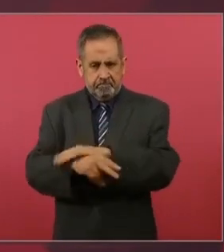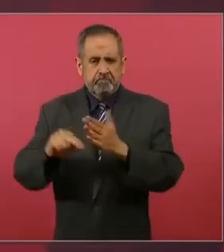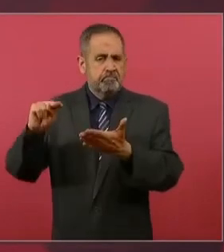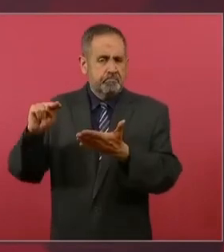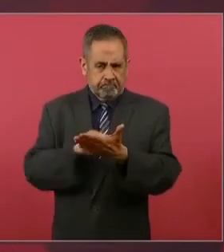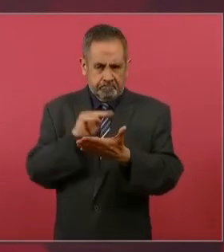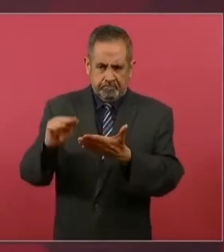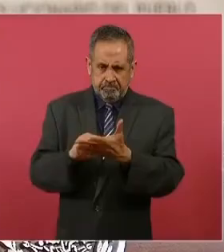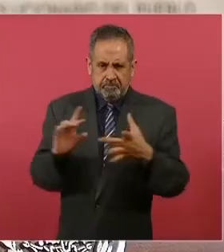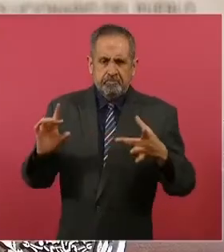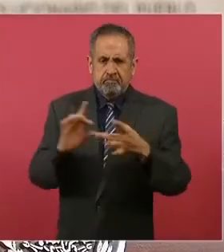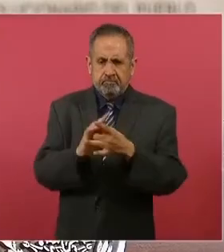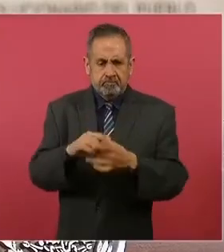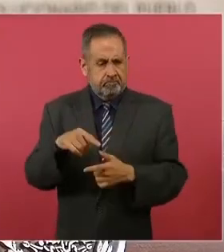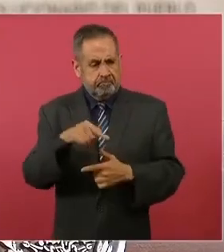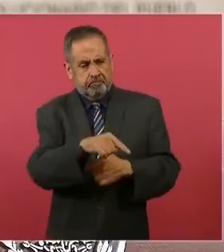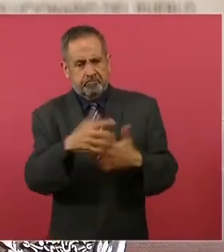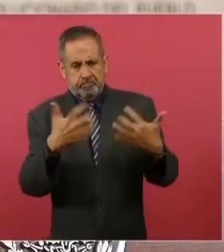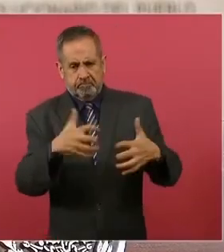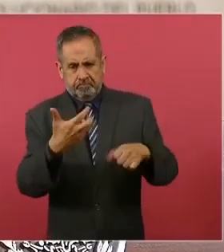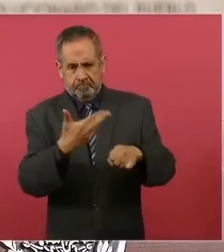entre esta empresa,